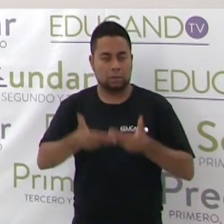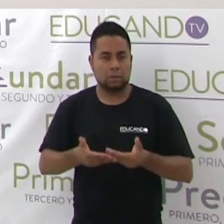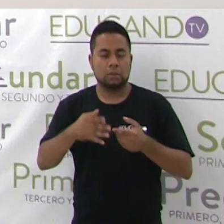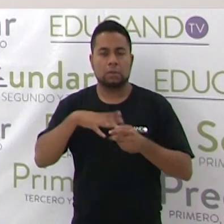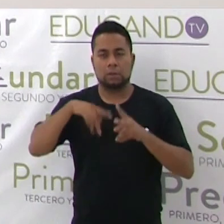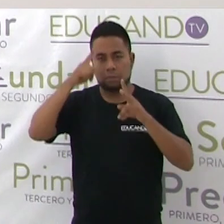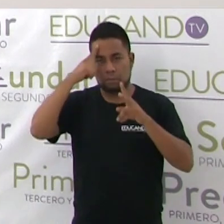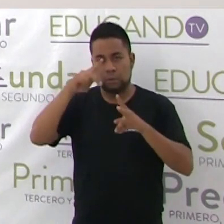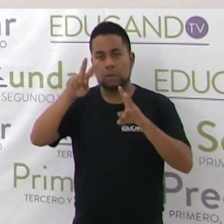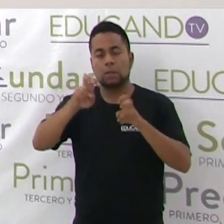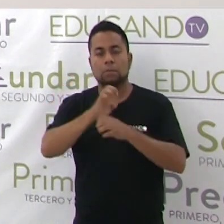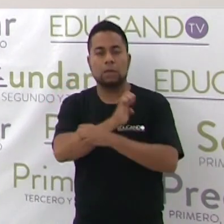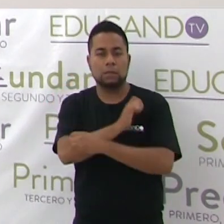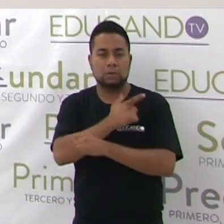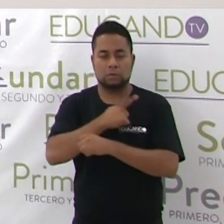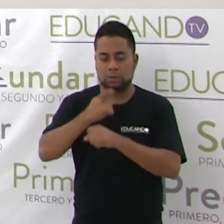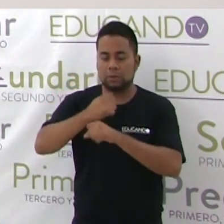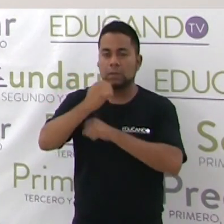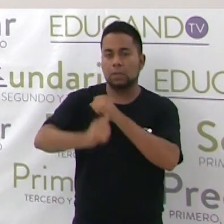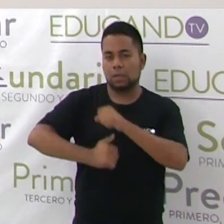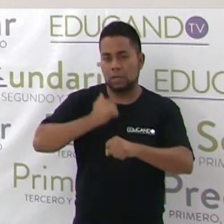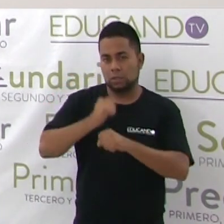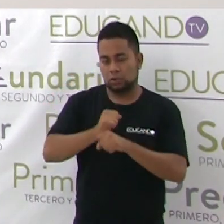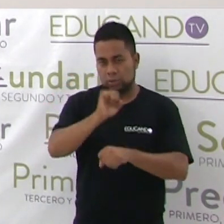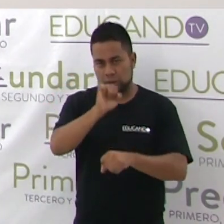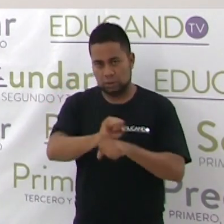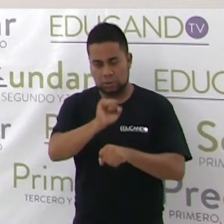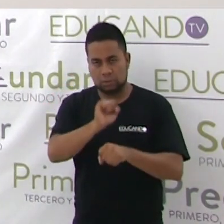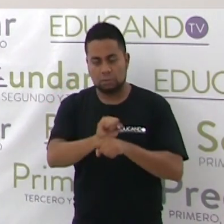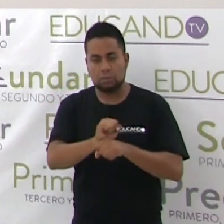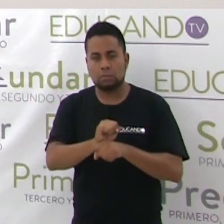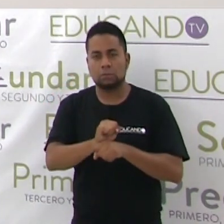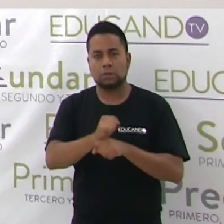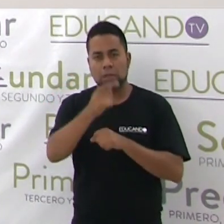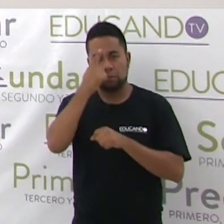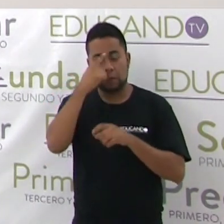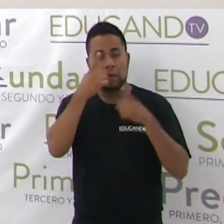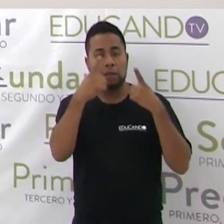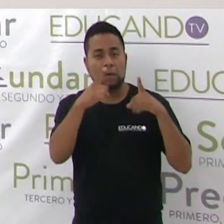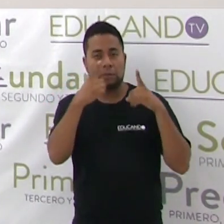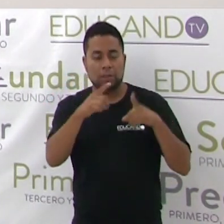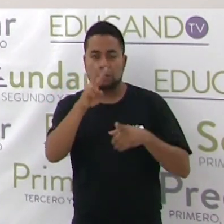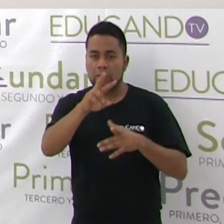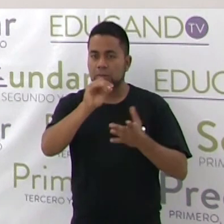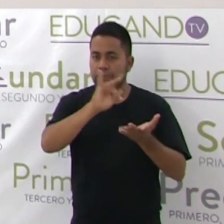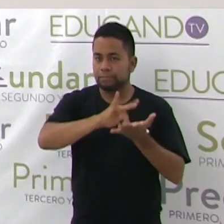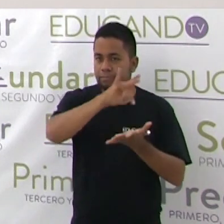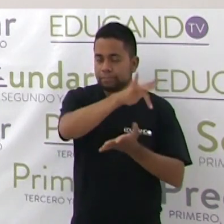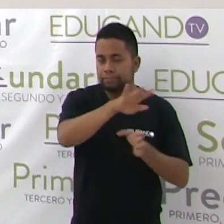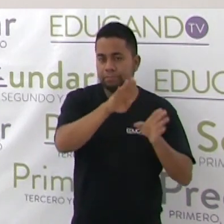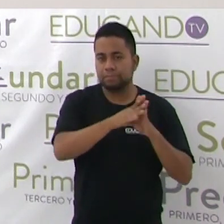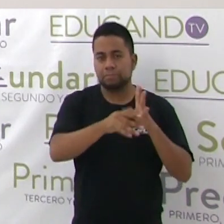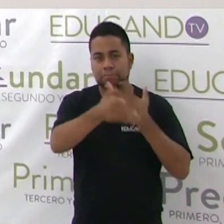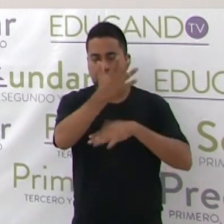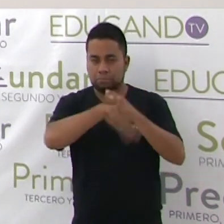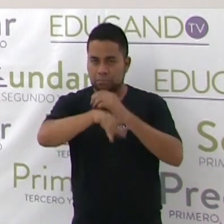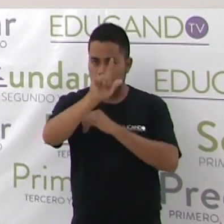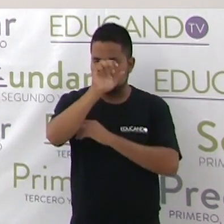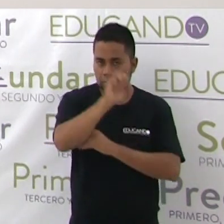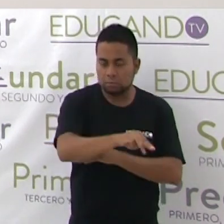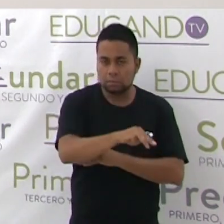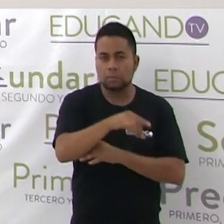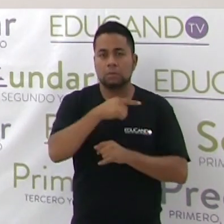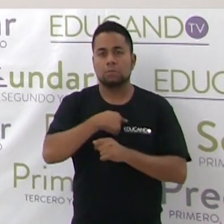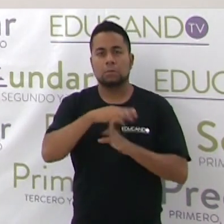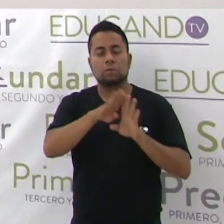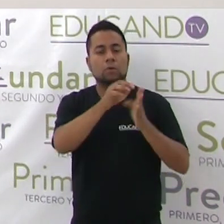la materia de español de primer grado de secundaria. A David le agradezco la lengua de señas en que